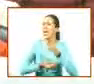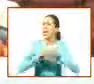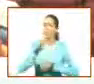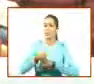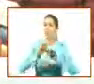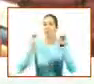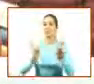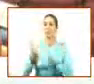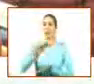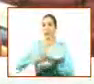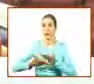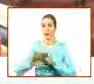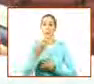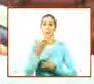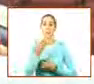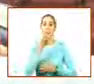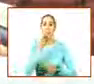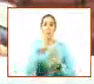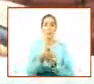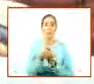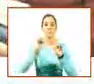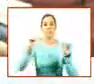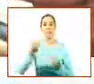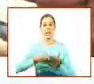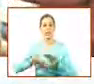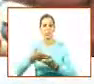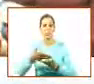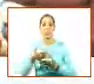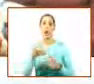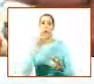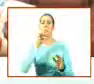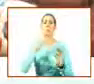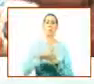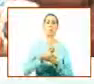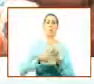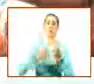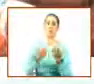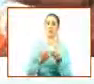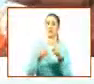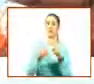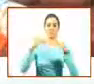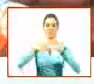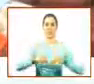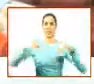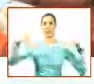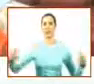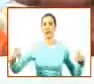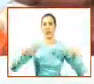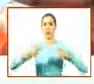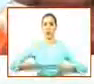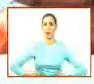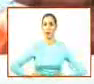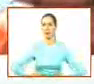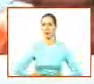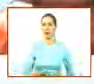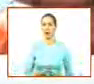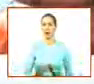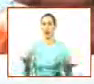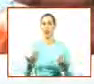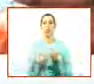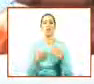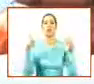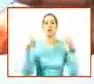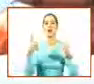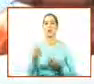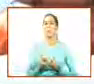de ellos. Cuando nos habla el capitalismo de libertad, lo que está es separándolo de la esencia humana para convertirlo en una